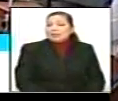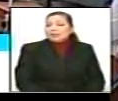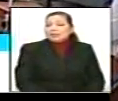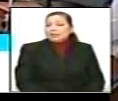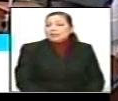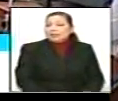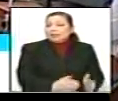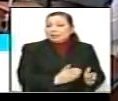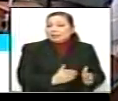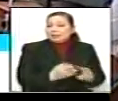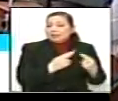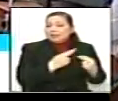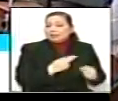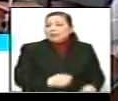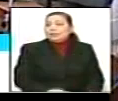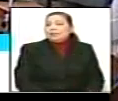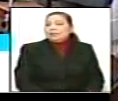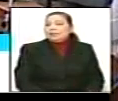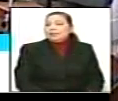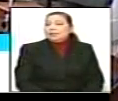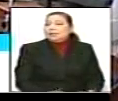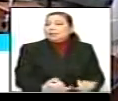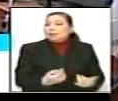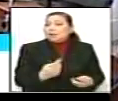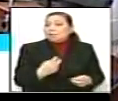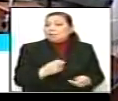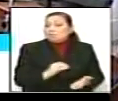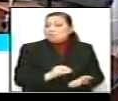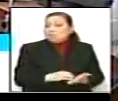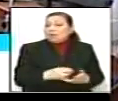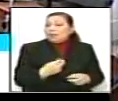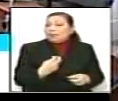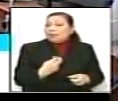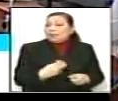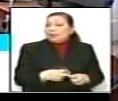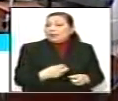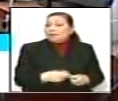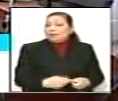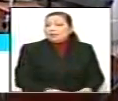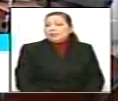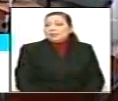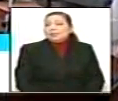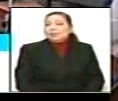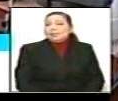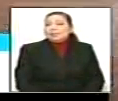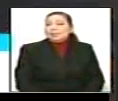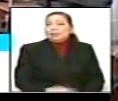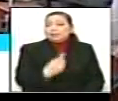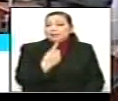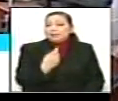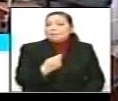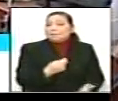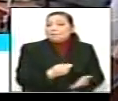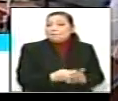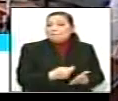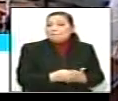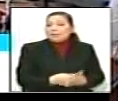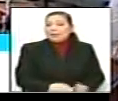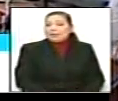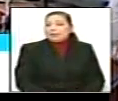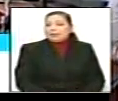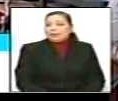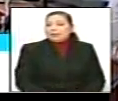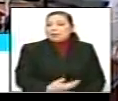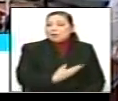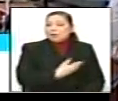se adecúen al cargo. Lo grave sería, señora presidenta, es que estos perfiles serían pagados con cargo